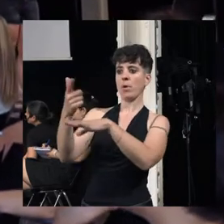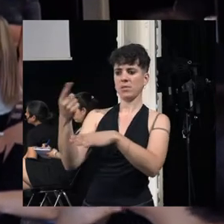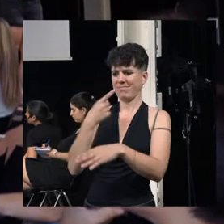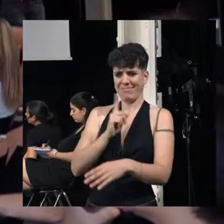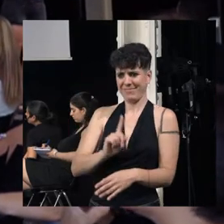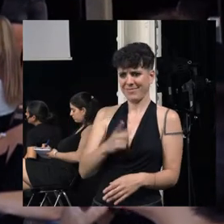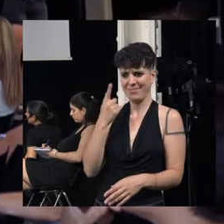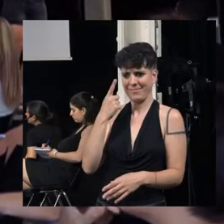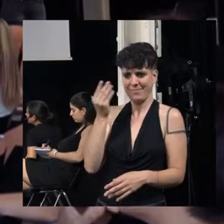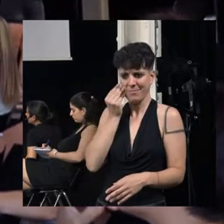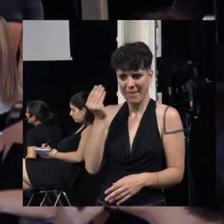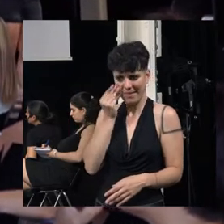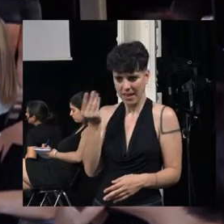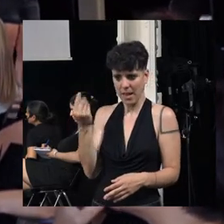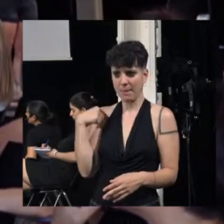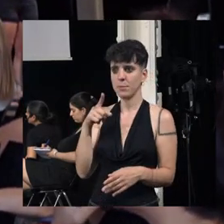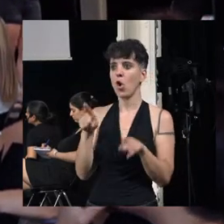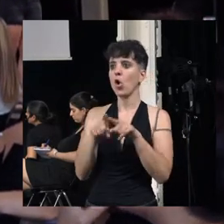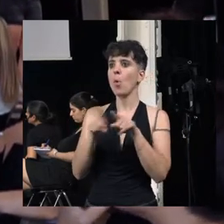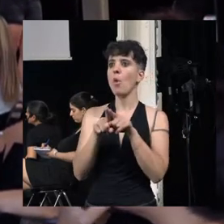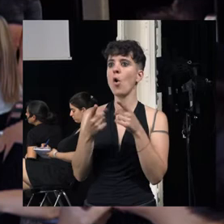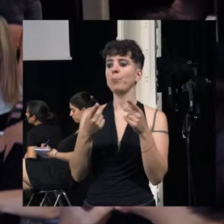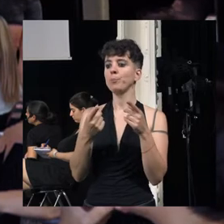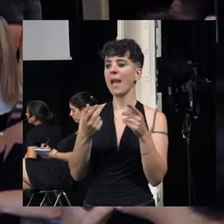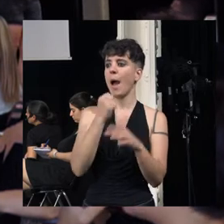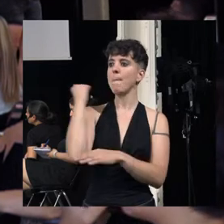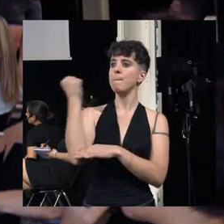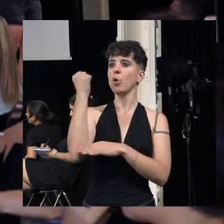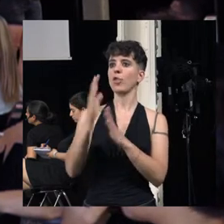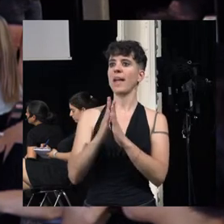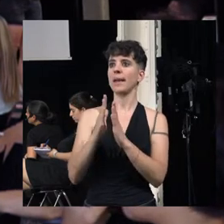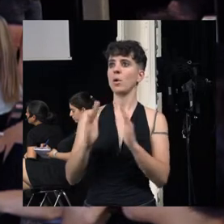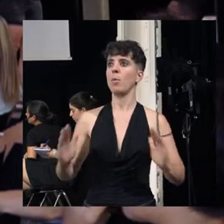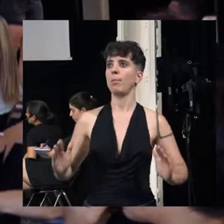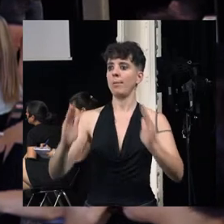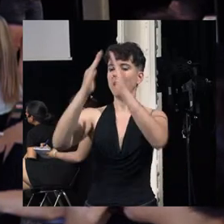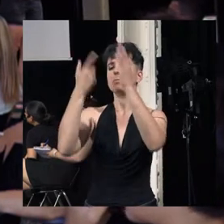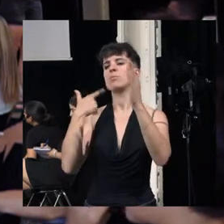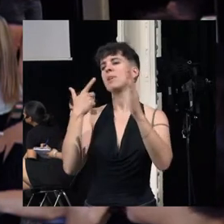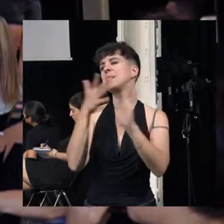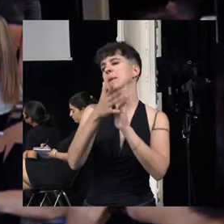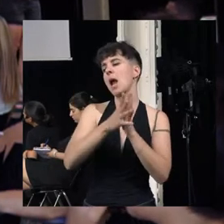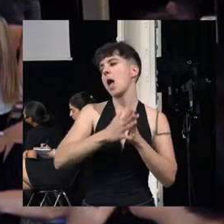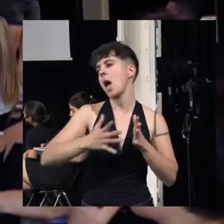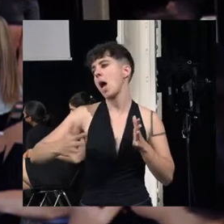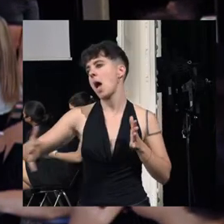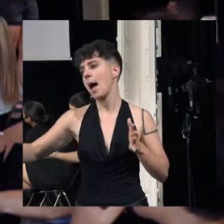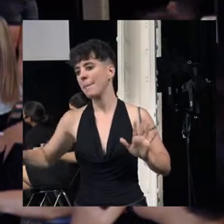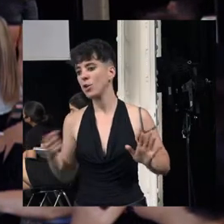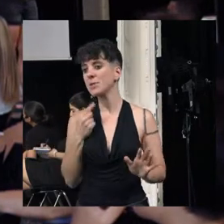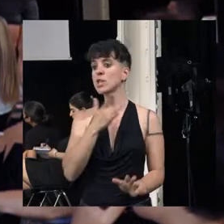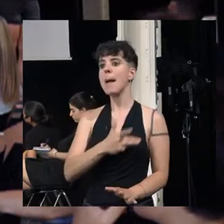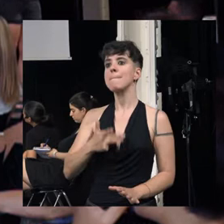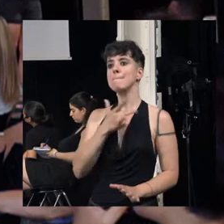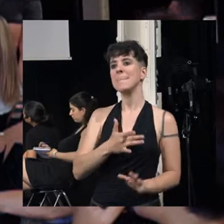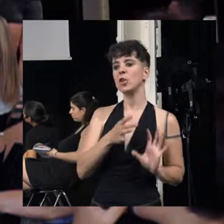dominante de autoridad vertical. No es así. Sería muy largo de explicar todo eso, pero efectivamente es un mito que está